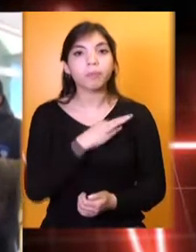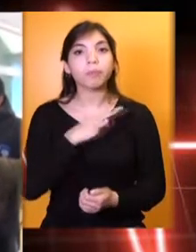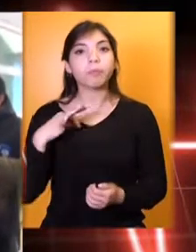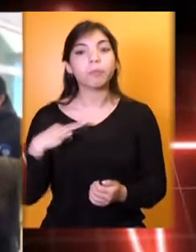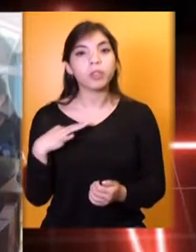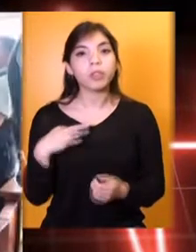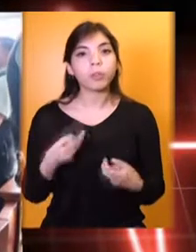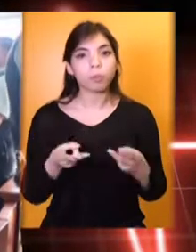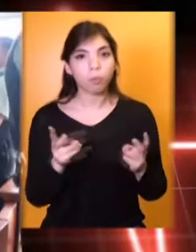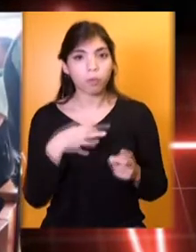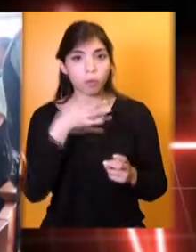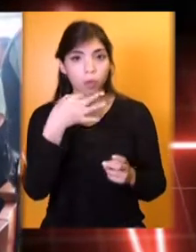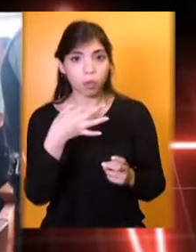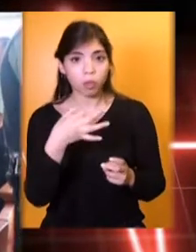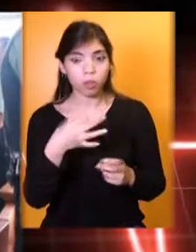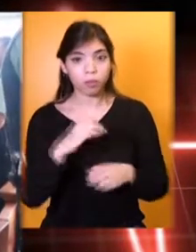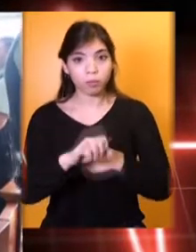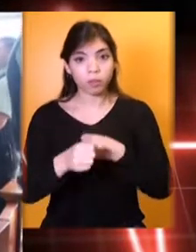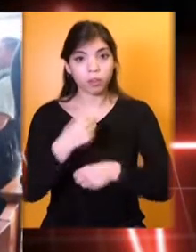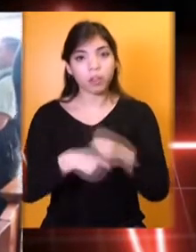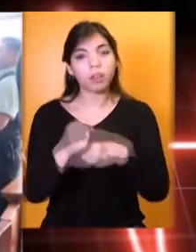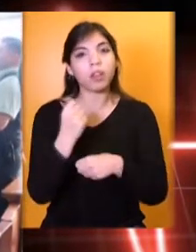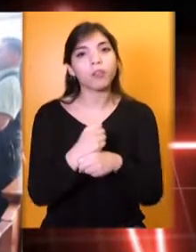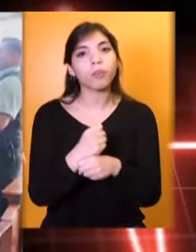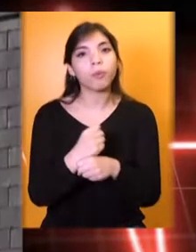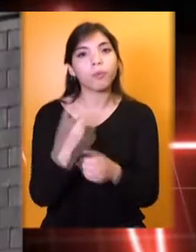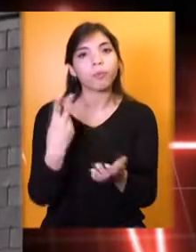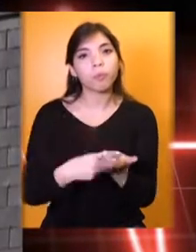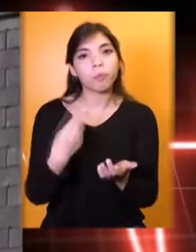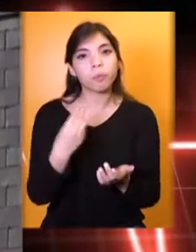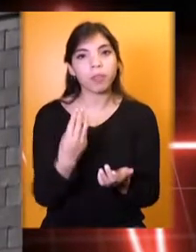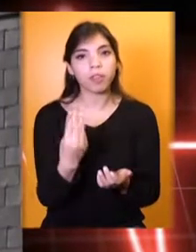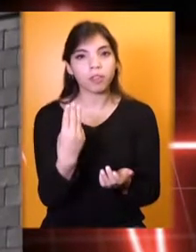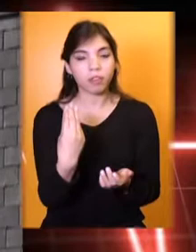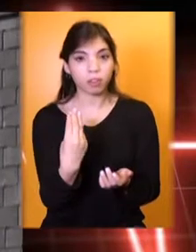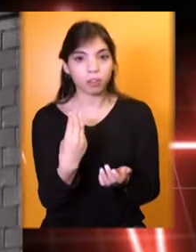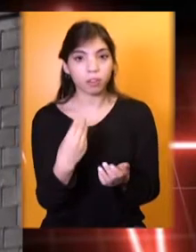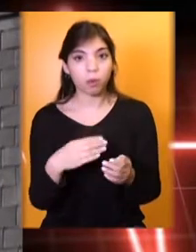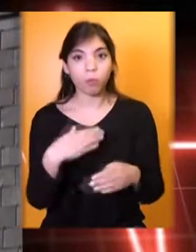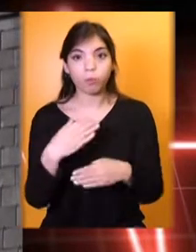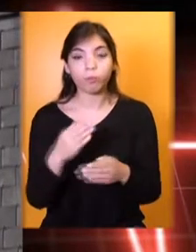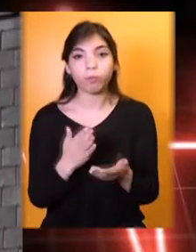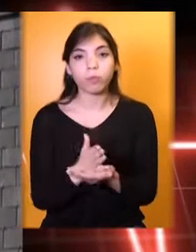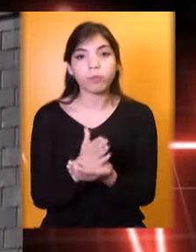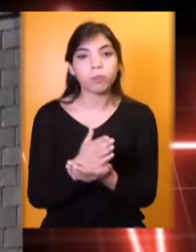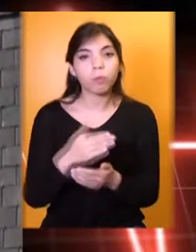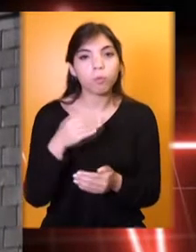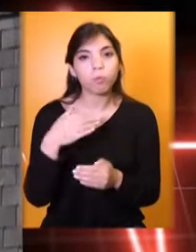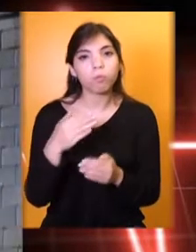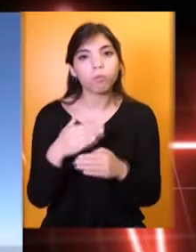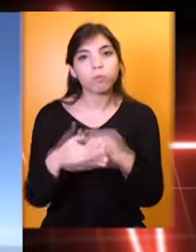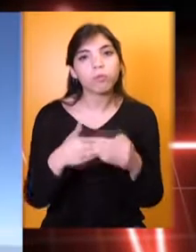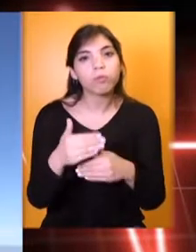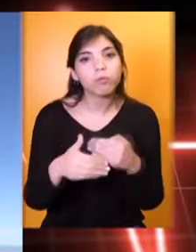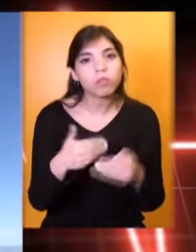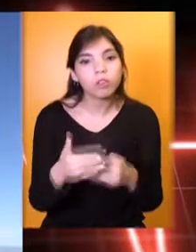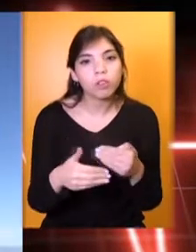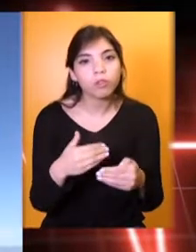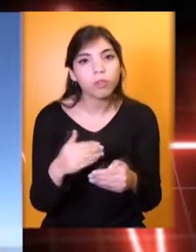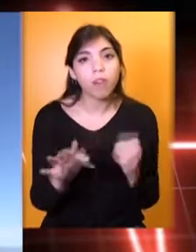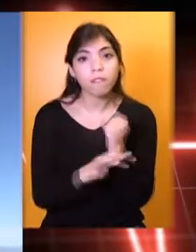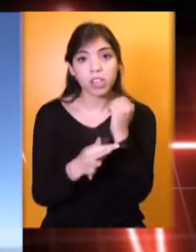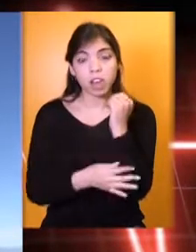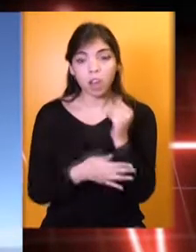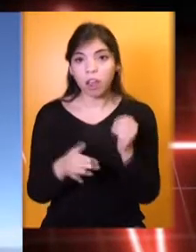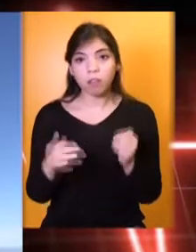2013 renunció voluntariamente una vez iniciado el proceso sumario en su contra, por lo que la Fiscalía apuró el proceso pese a que los